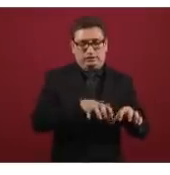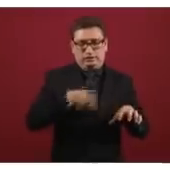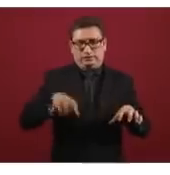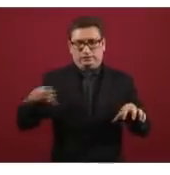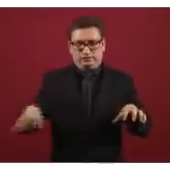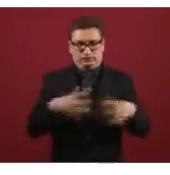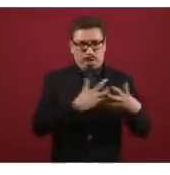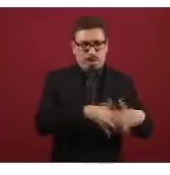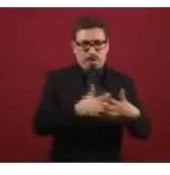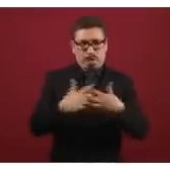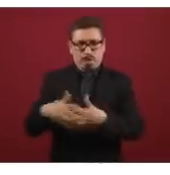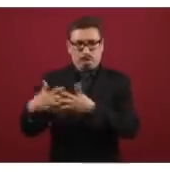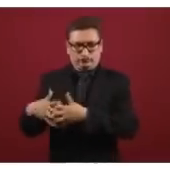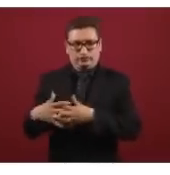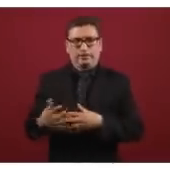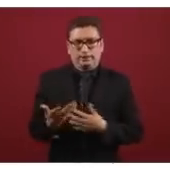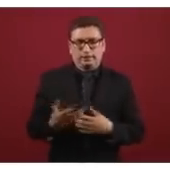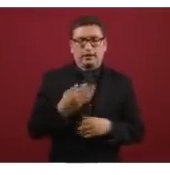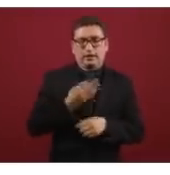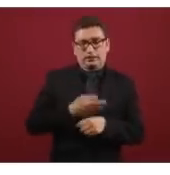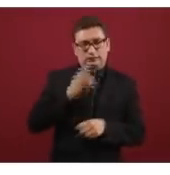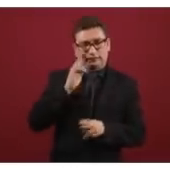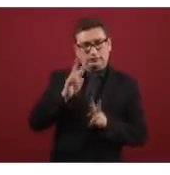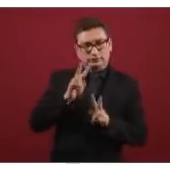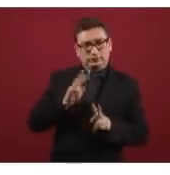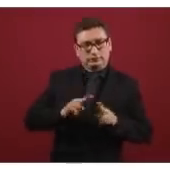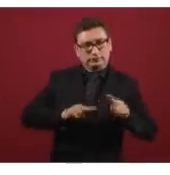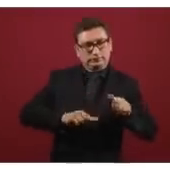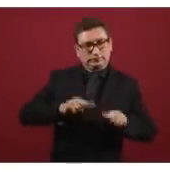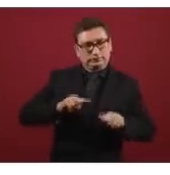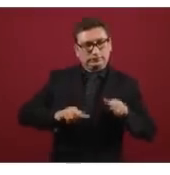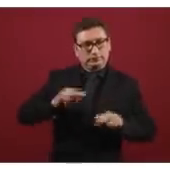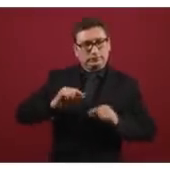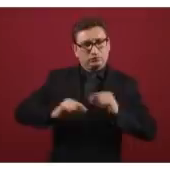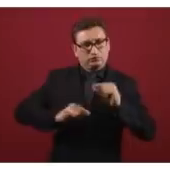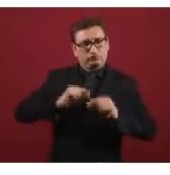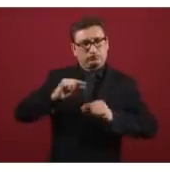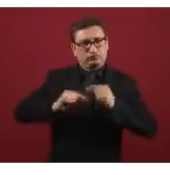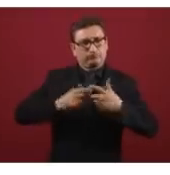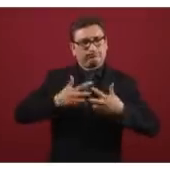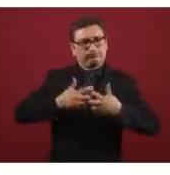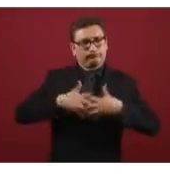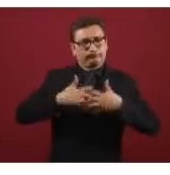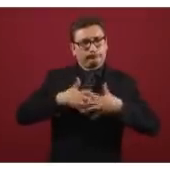refinería, aquí se observa cómo se fue aumentando poco a poco la carga